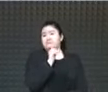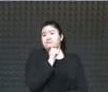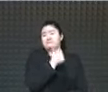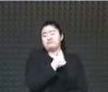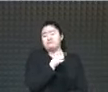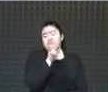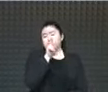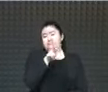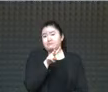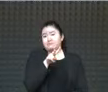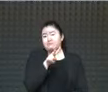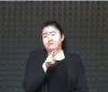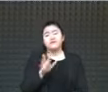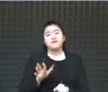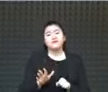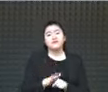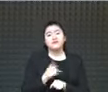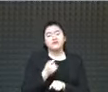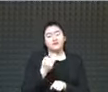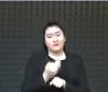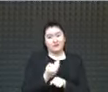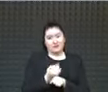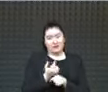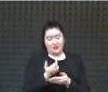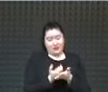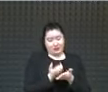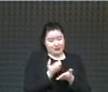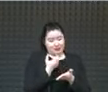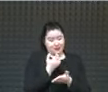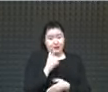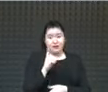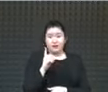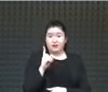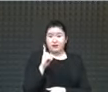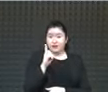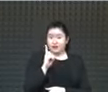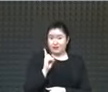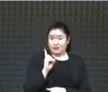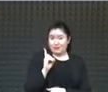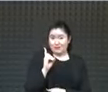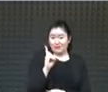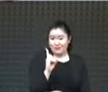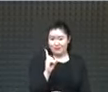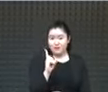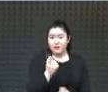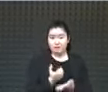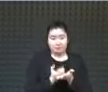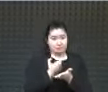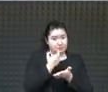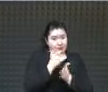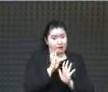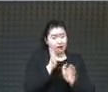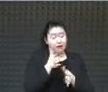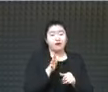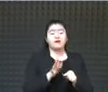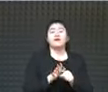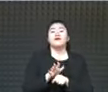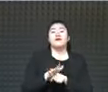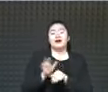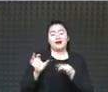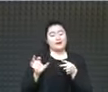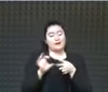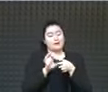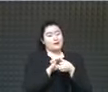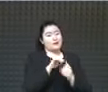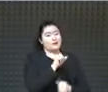que esta dispersión que se hace el domingo está ya vinculada con la aplicación,